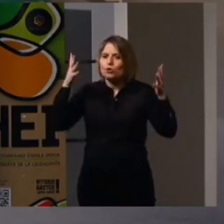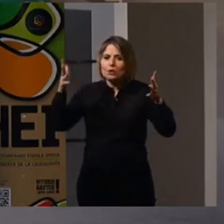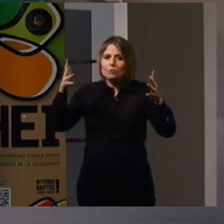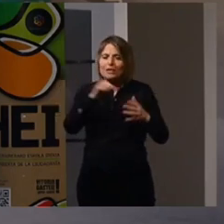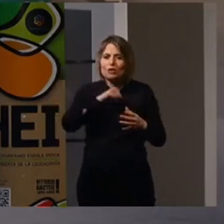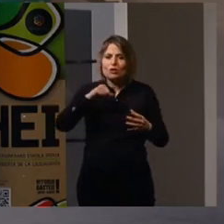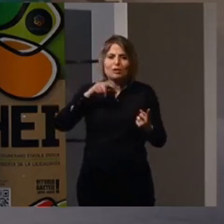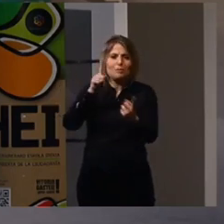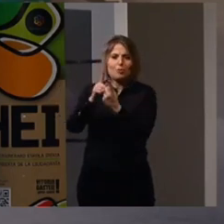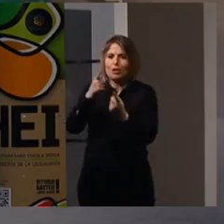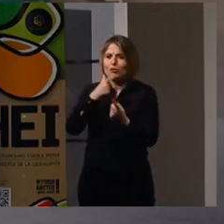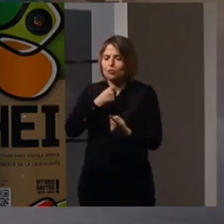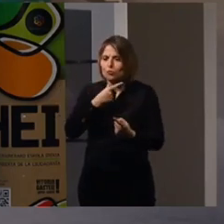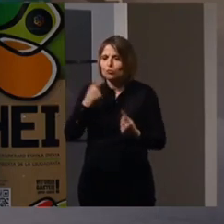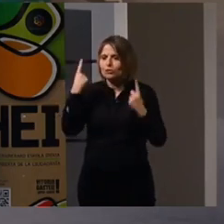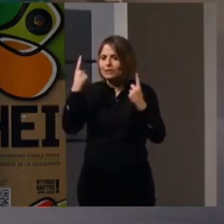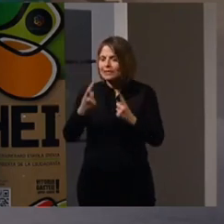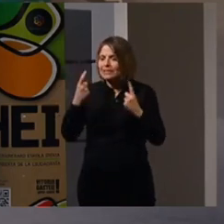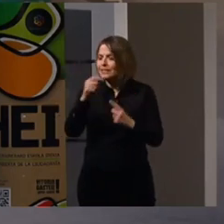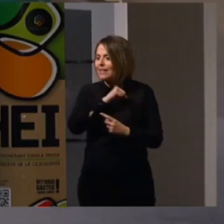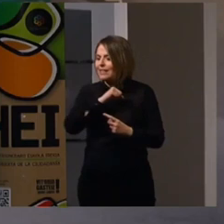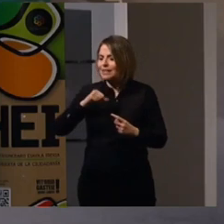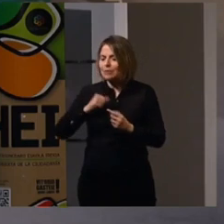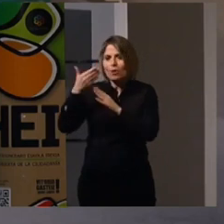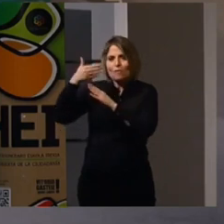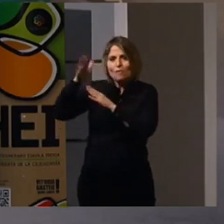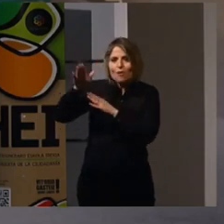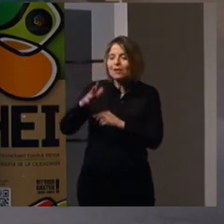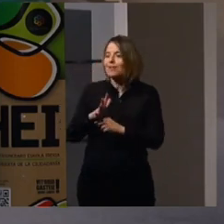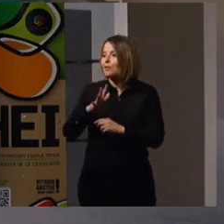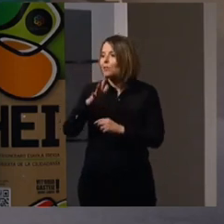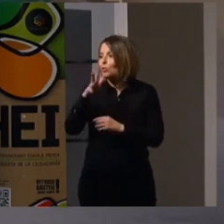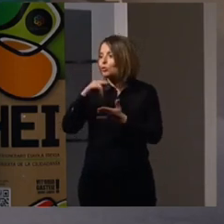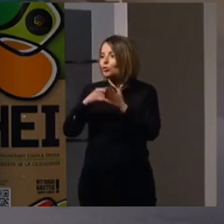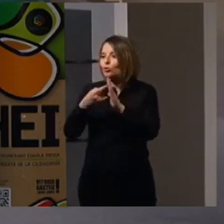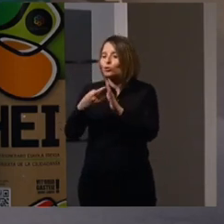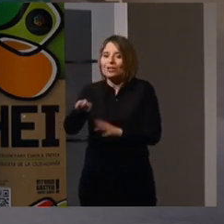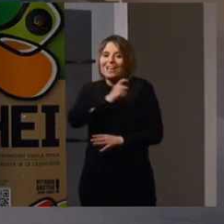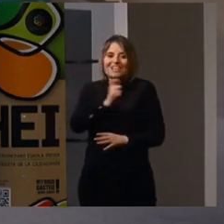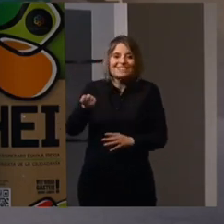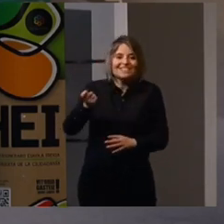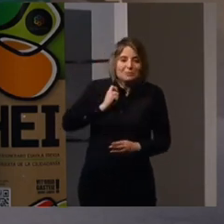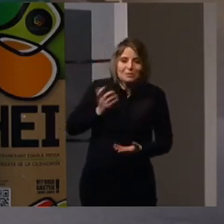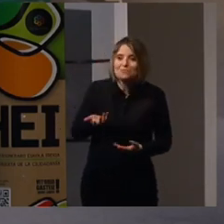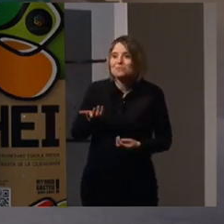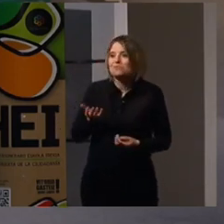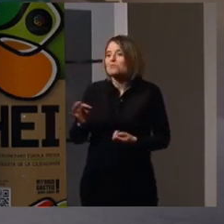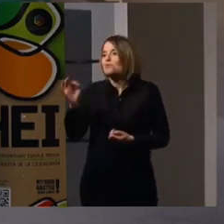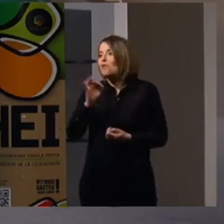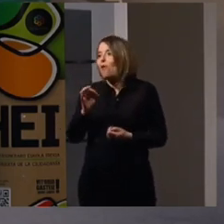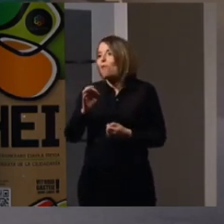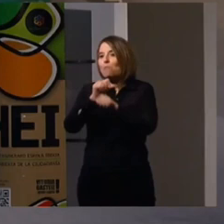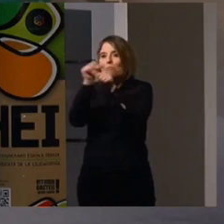recomendaciones individuales precisamente para intentar salirnos del marco de lo individual, porque no puede resolver la esclavitud ni el